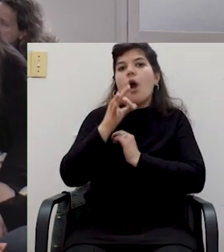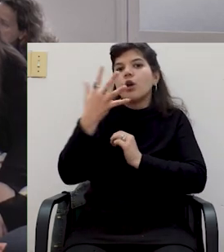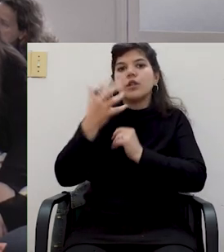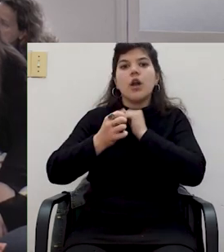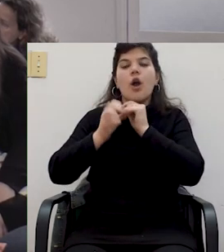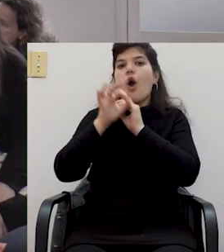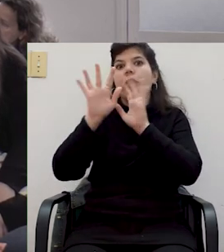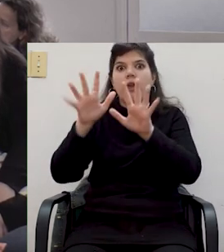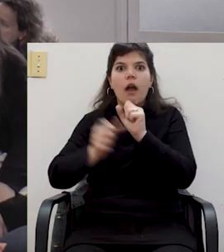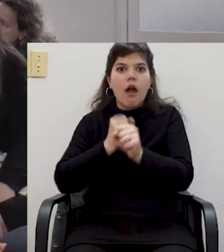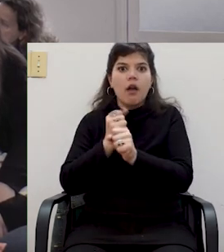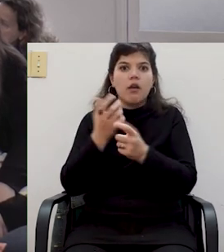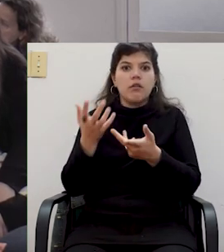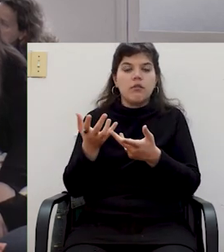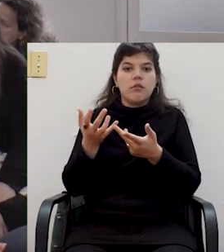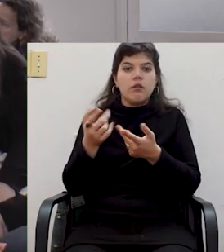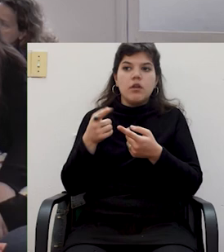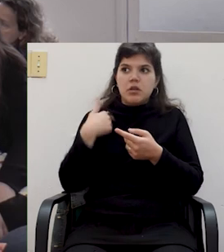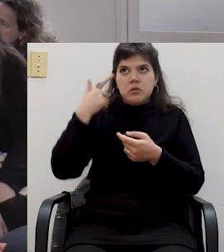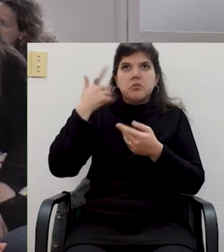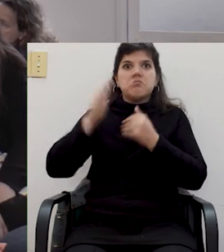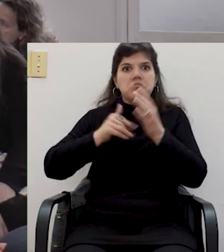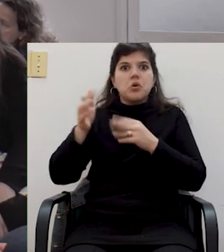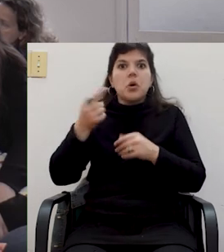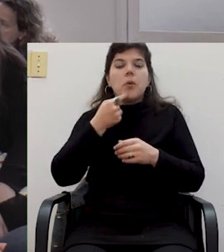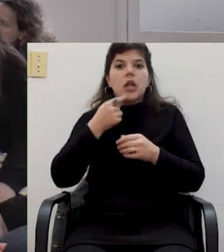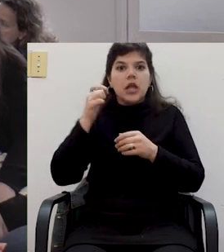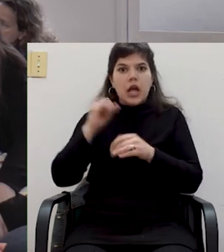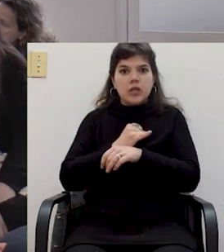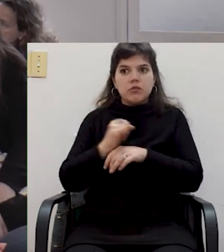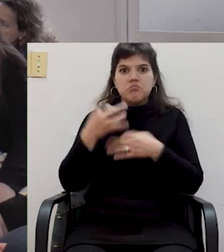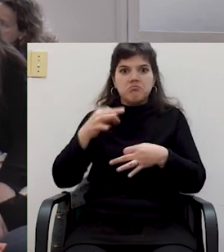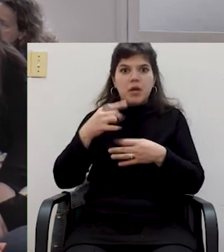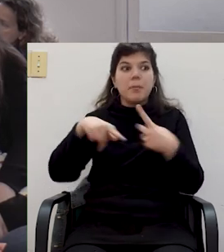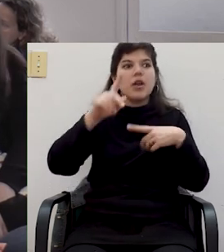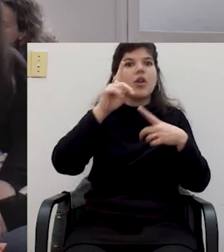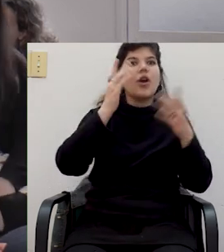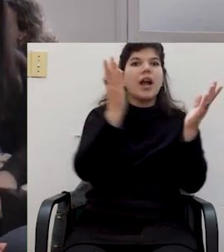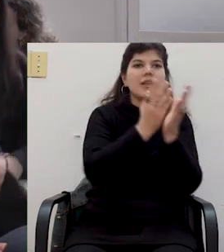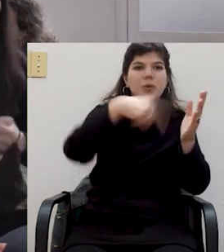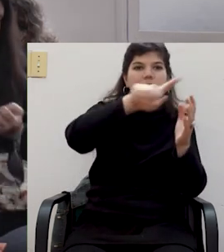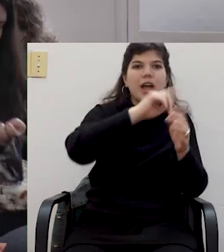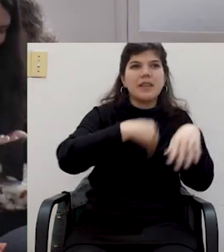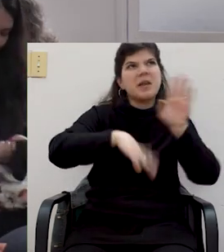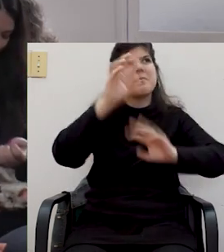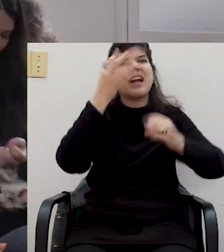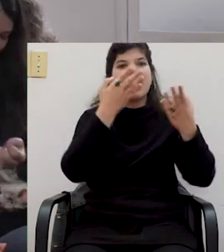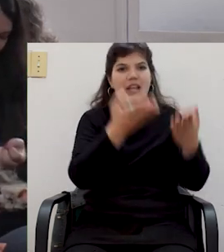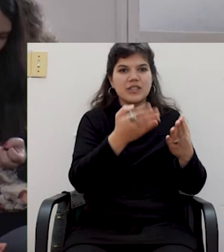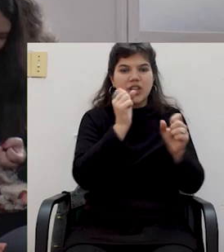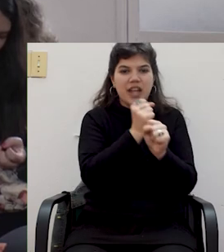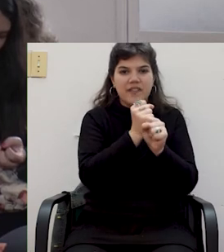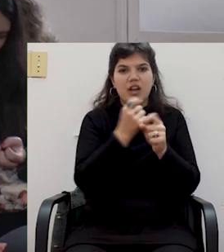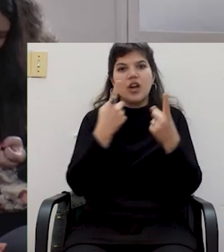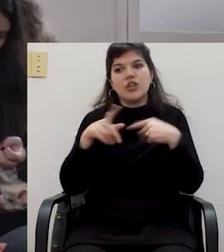años, para la institución está buenísimo pensar construcción de política institucional. Para un estudiante es mucho más que su propia trayectoria. Entonces, por